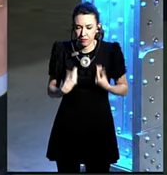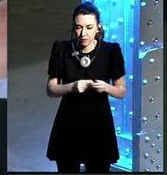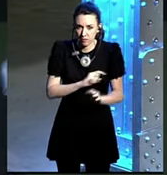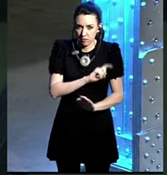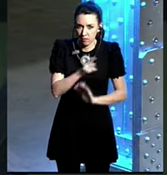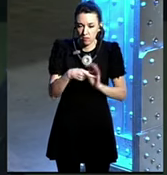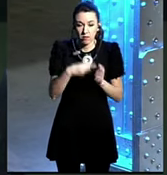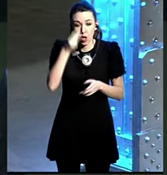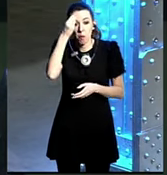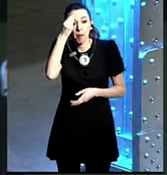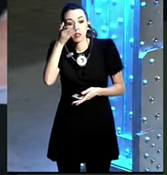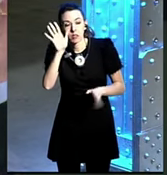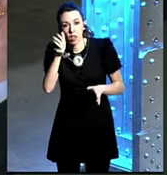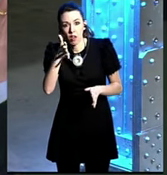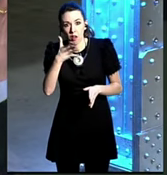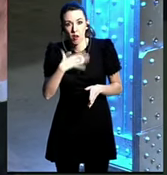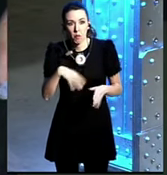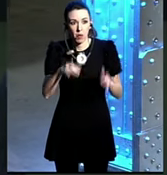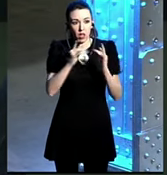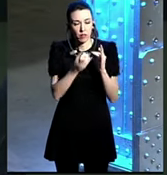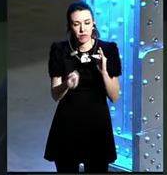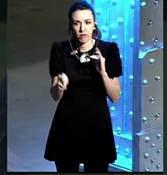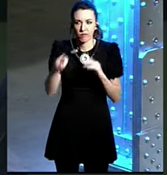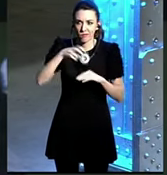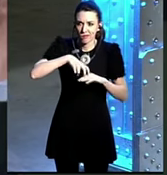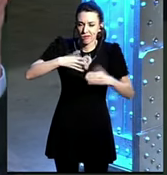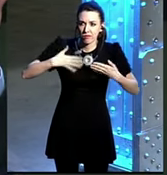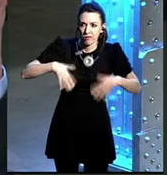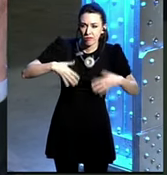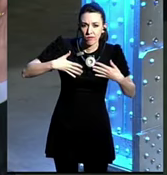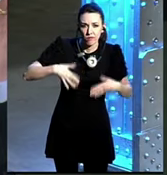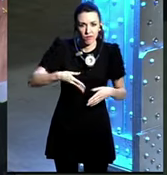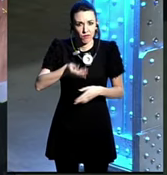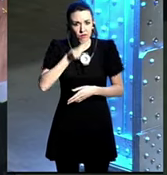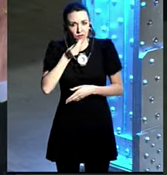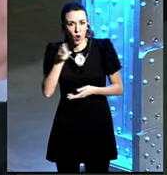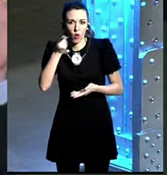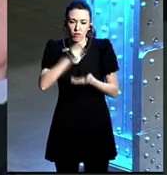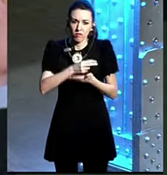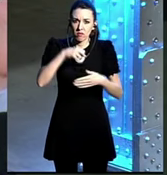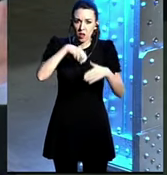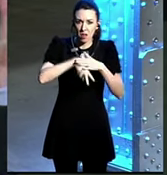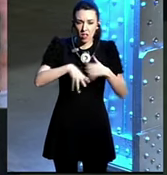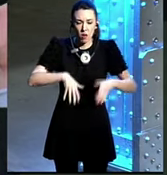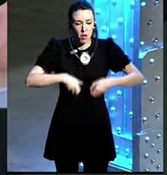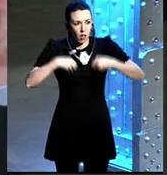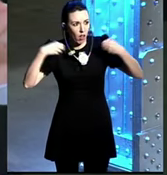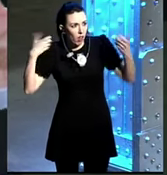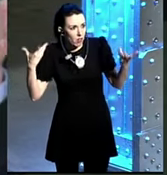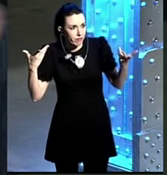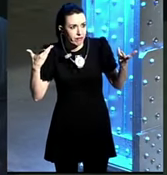absoluta y pensarás, salgo de la cama, me visto, como algo, me vuelvo a meter en la cama, me quito la ropa.